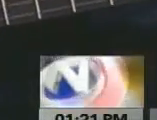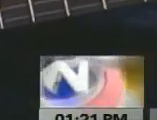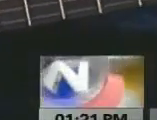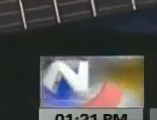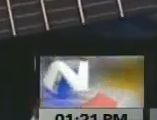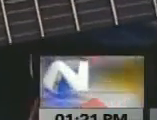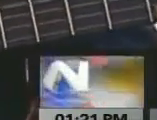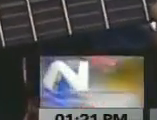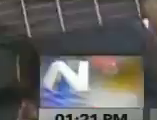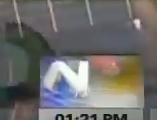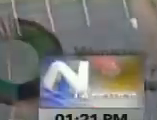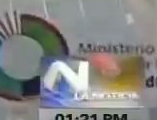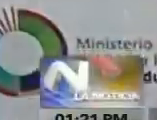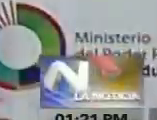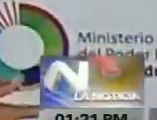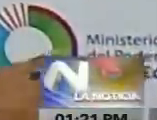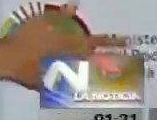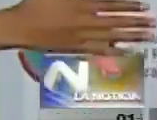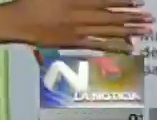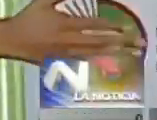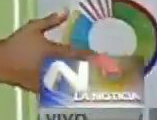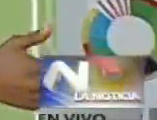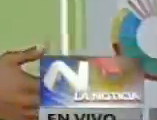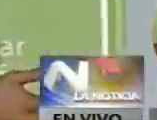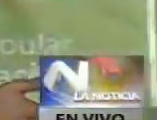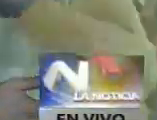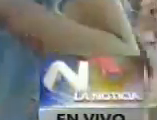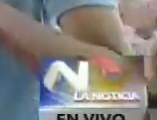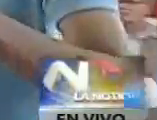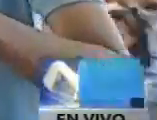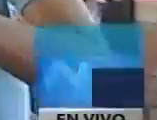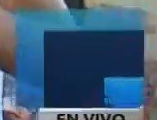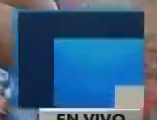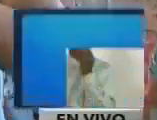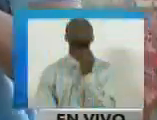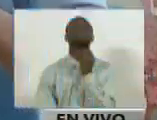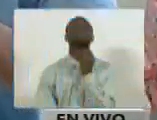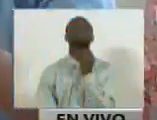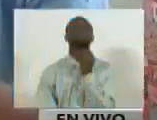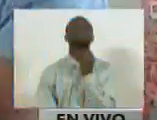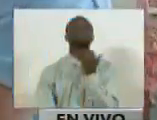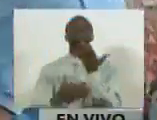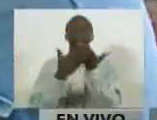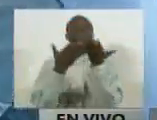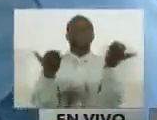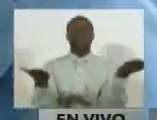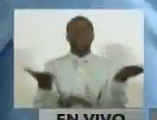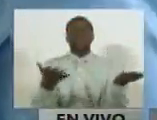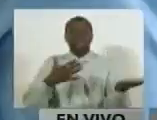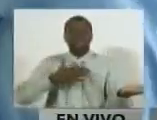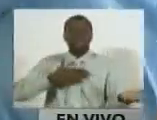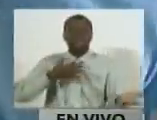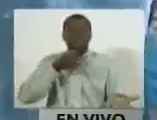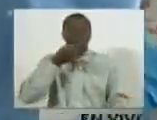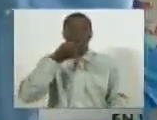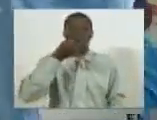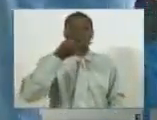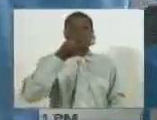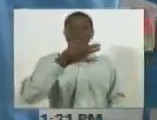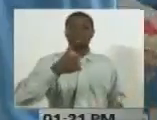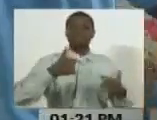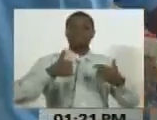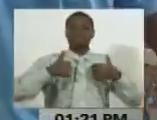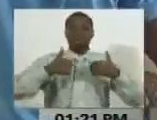El señuelo está en el color, en cada una de las letras. Eso aporté como